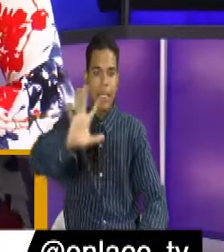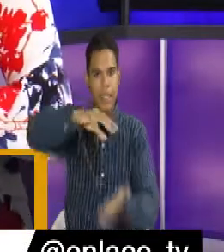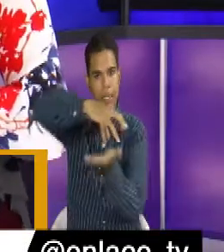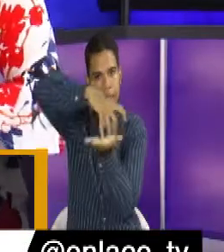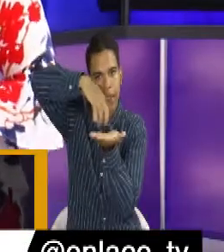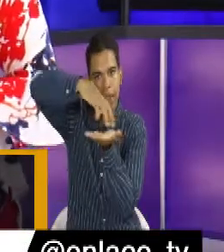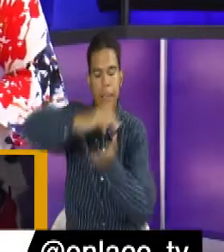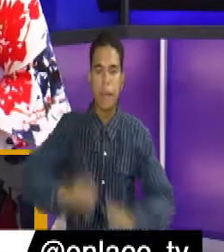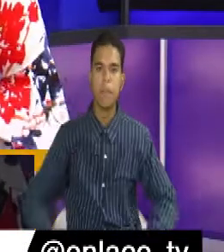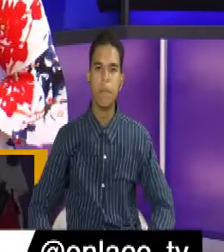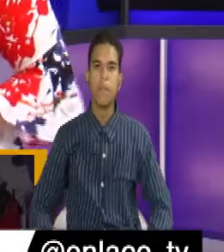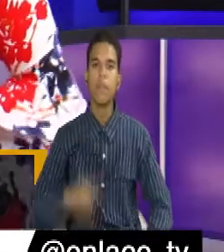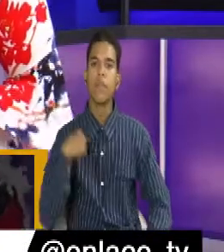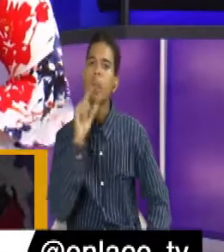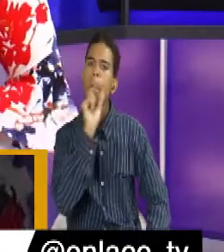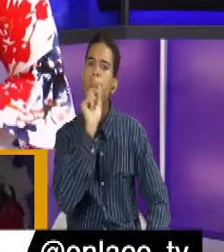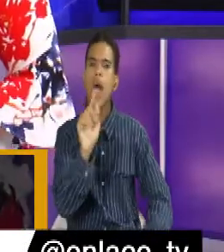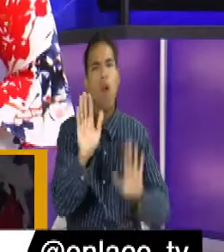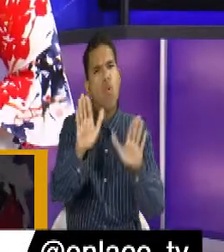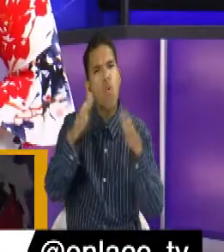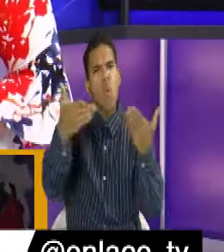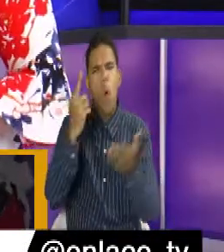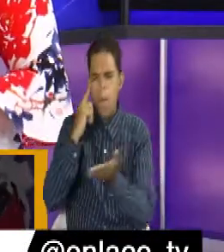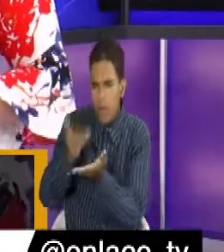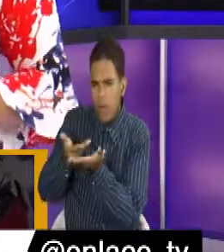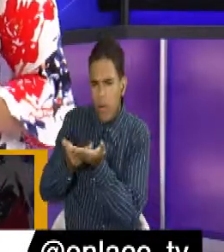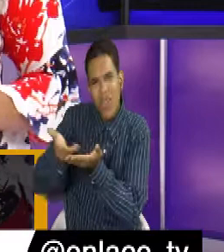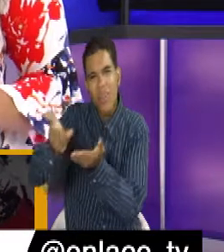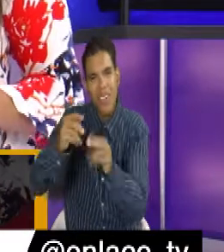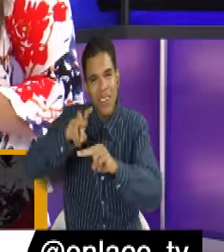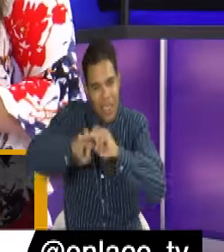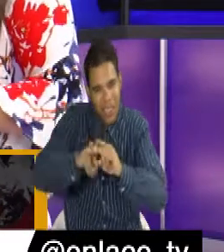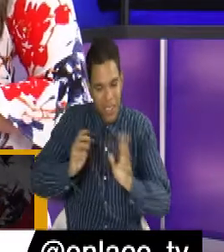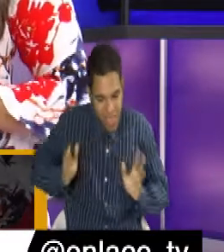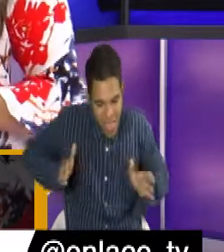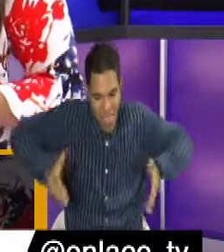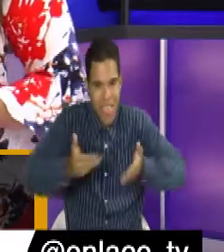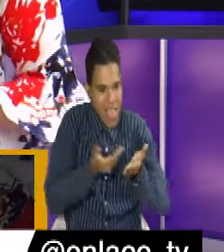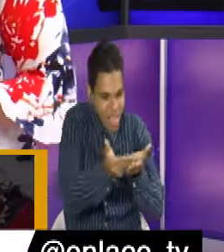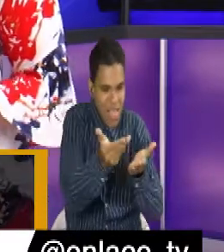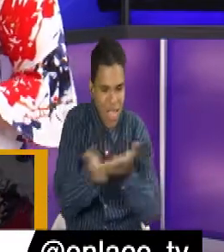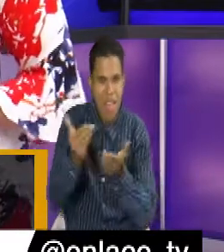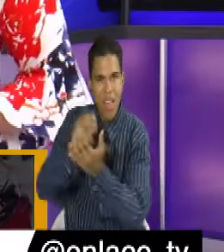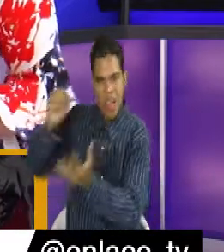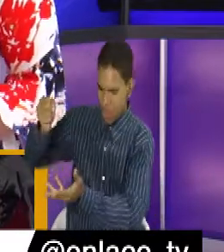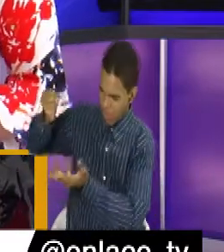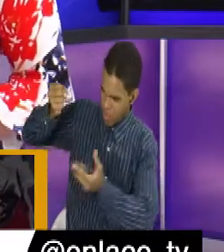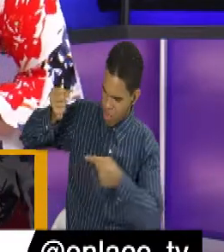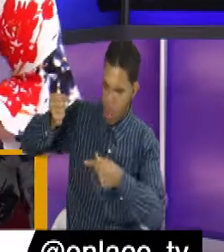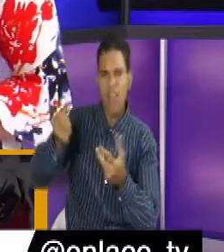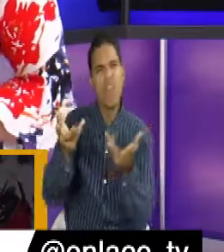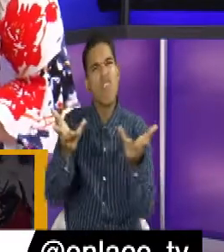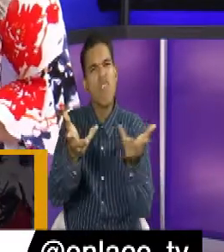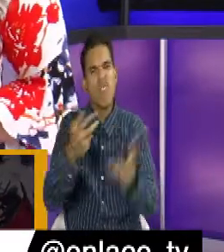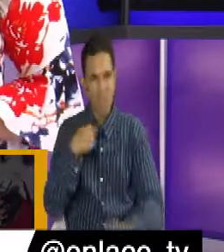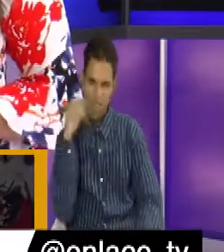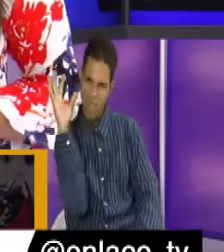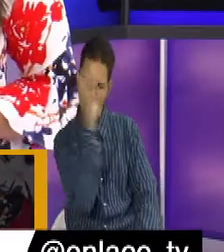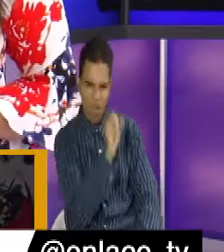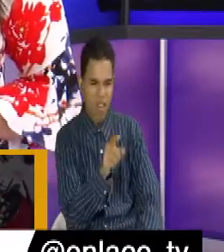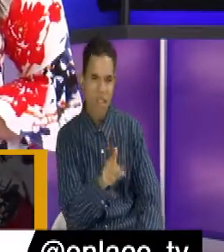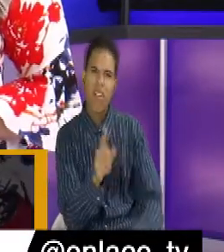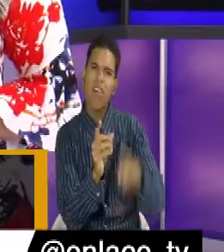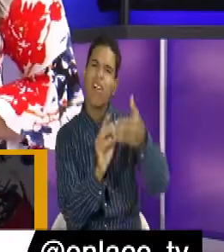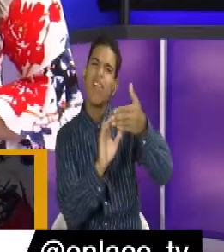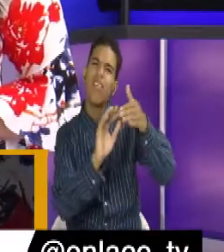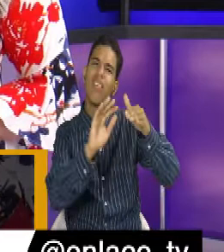Carlos, para poder acceder a esta población que, como lo hemos visto en algunas imágenes, y muchos de los beneficiarios son familias de escasos